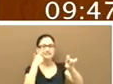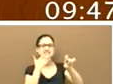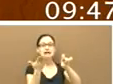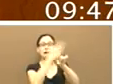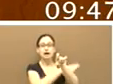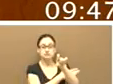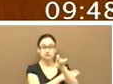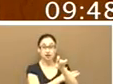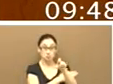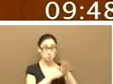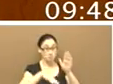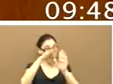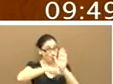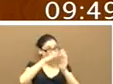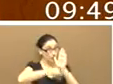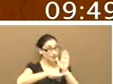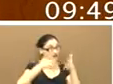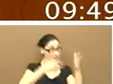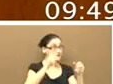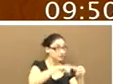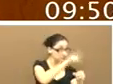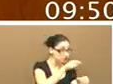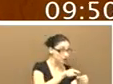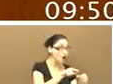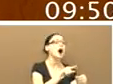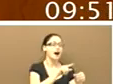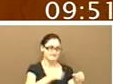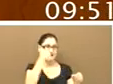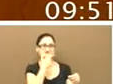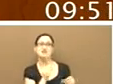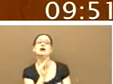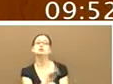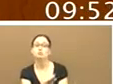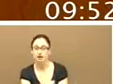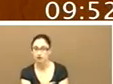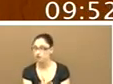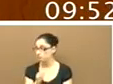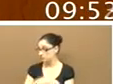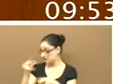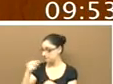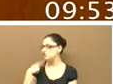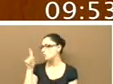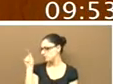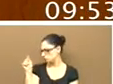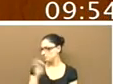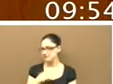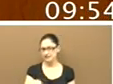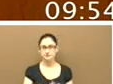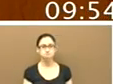programas de asesoramiento y les adelanto disculpe un minuto presidente estoy terminando